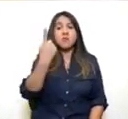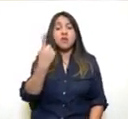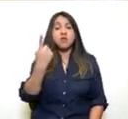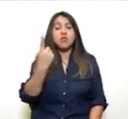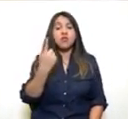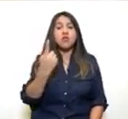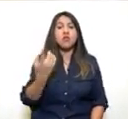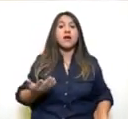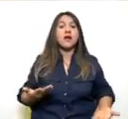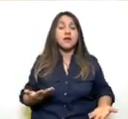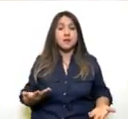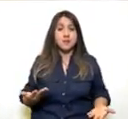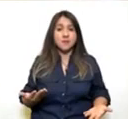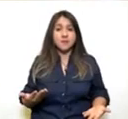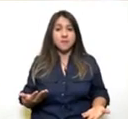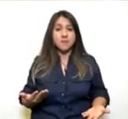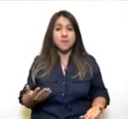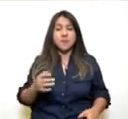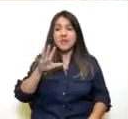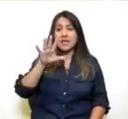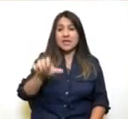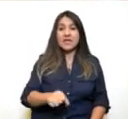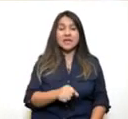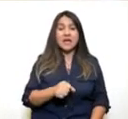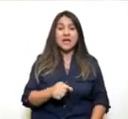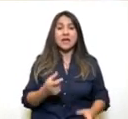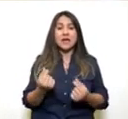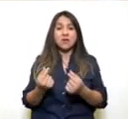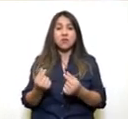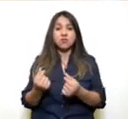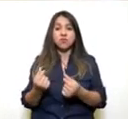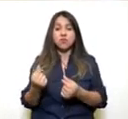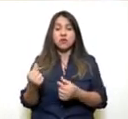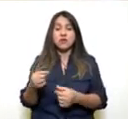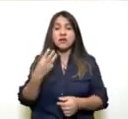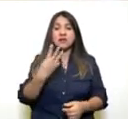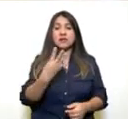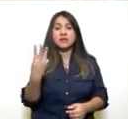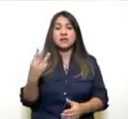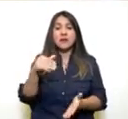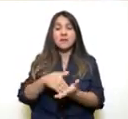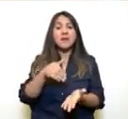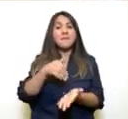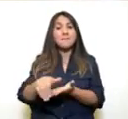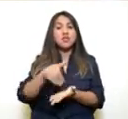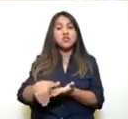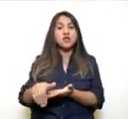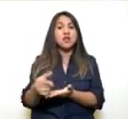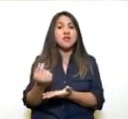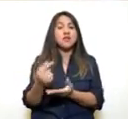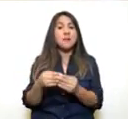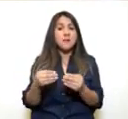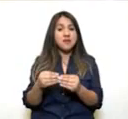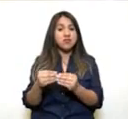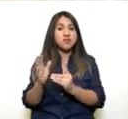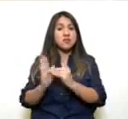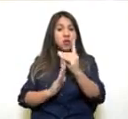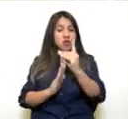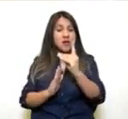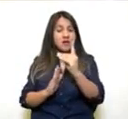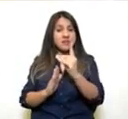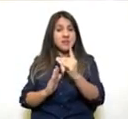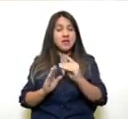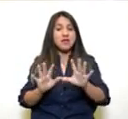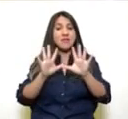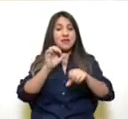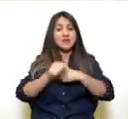mano es a quitar los recursos para eso eran 33 mil millones de pesos a desarrollarse en